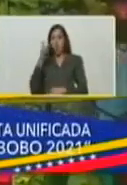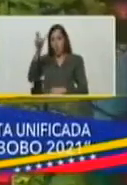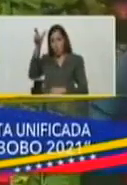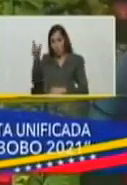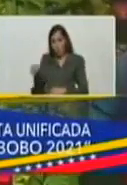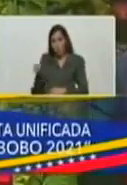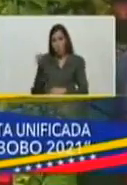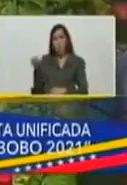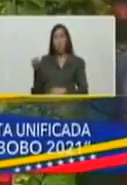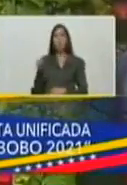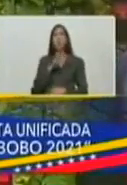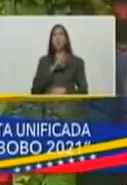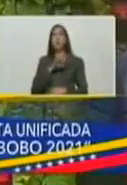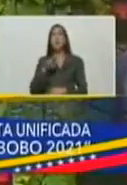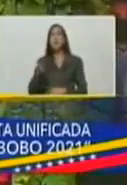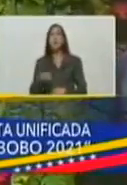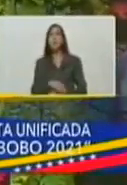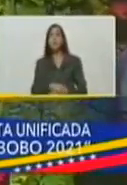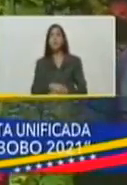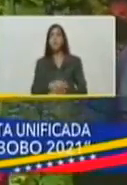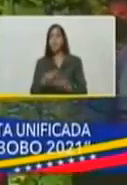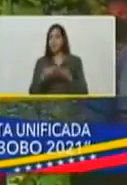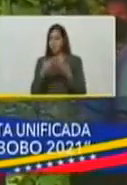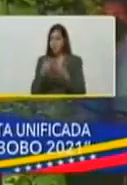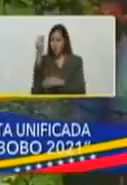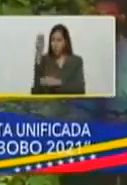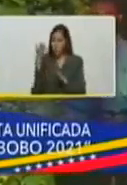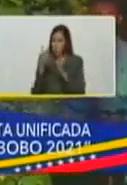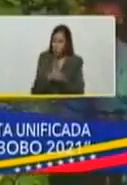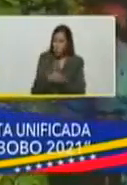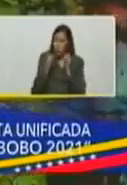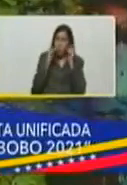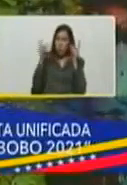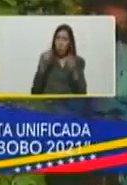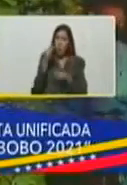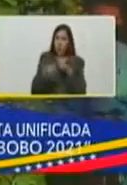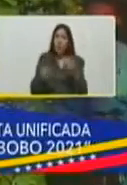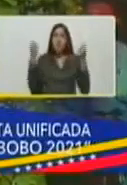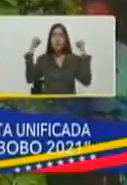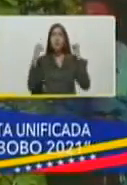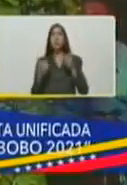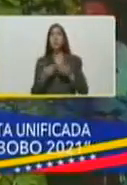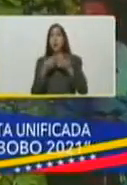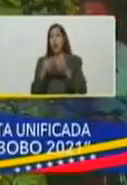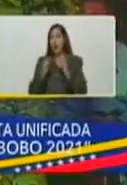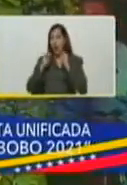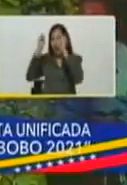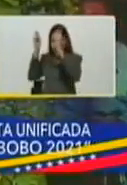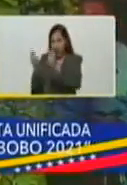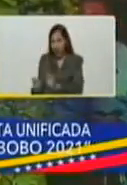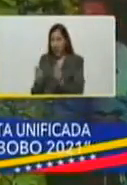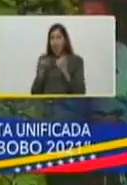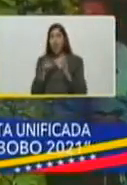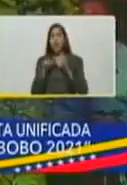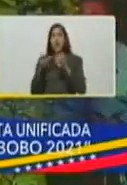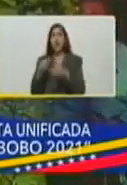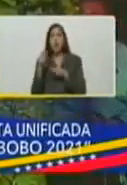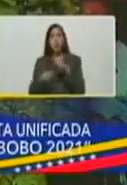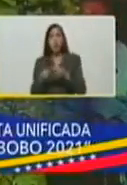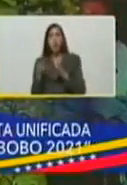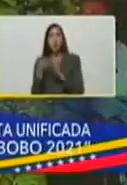el mayor general Winder González le diera su impresión del ejercicio luego de haber recibido la orden de operaciones, la orden